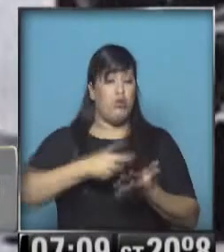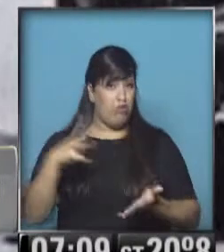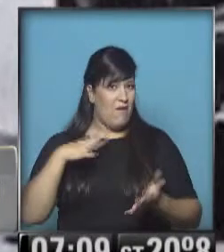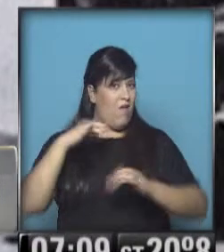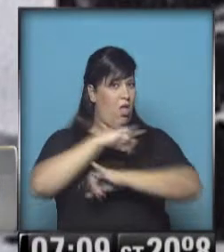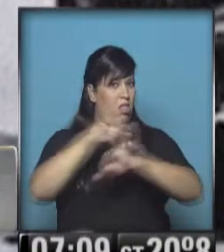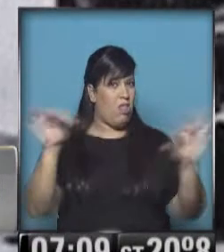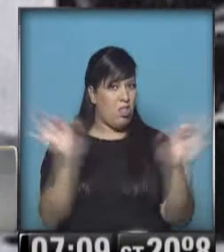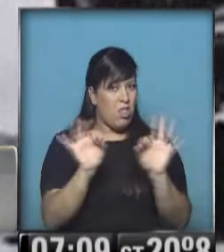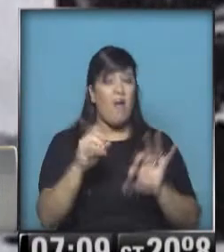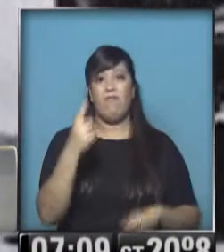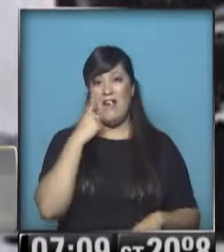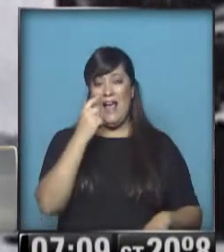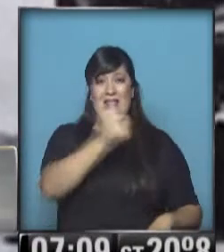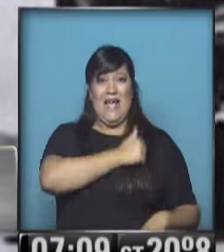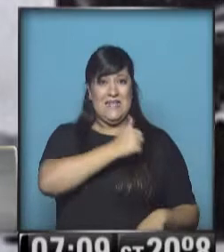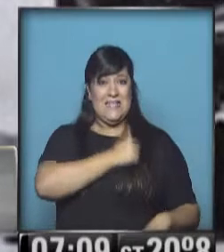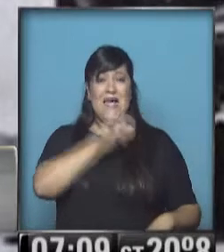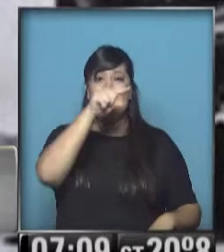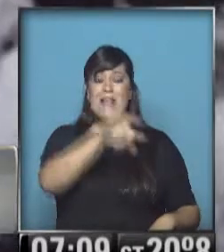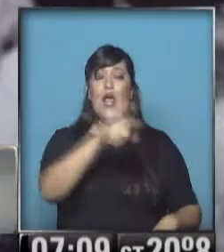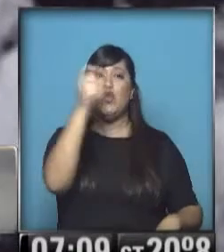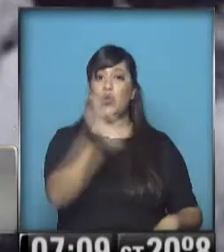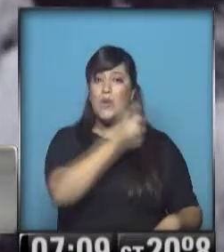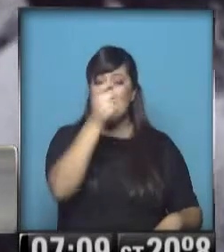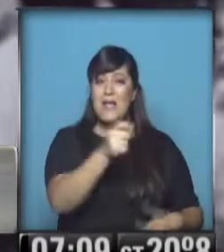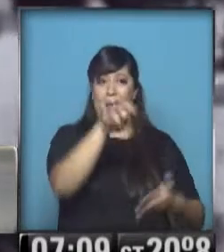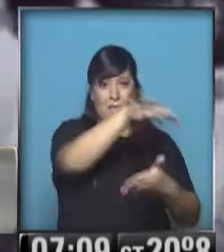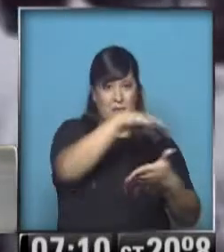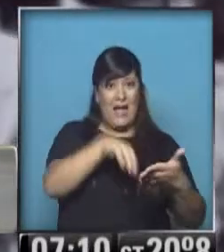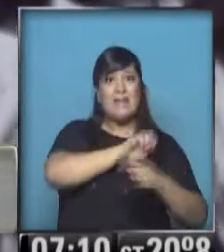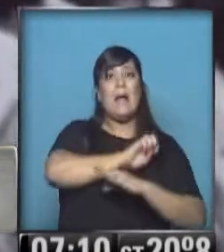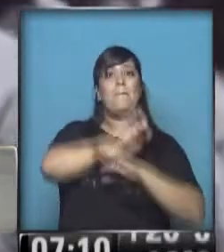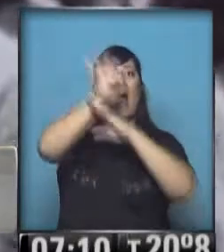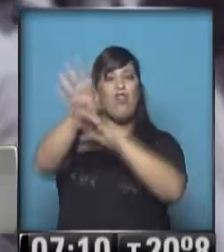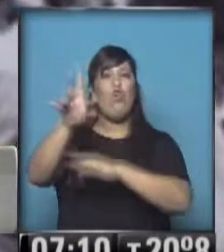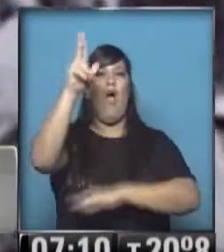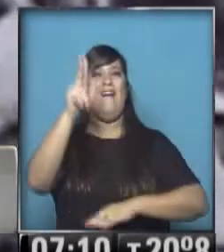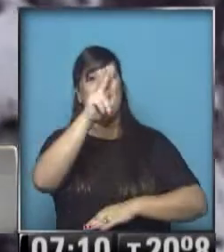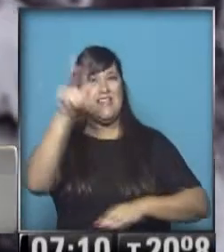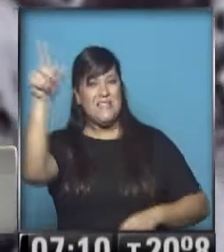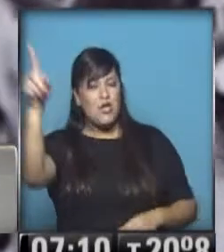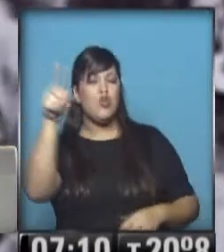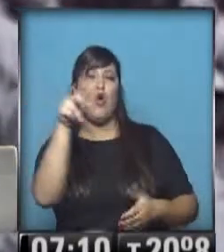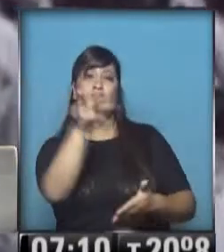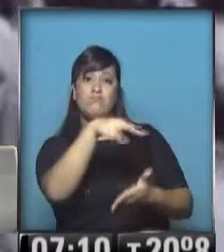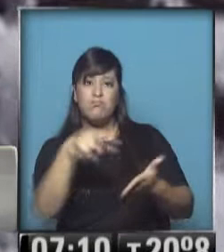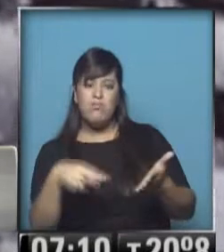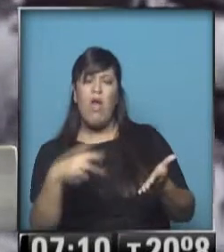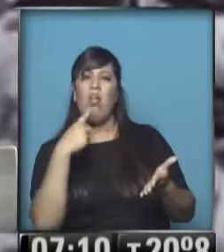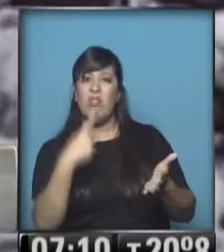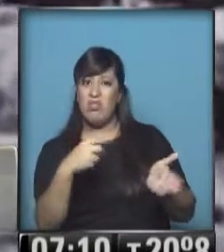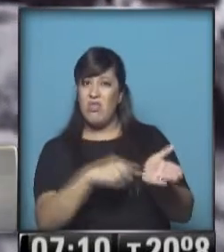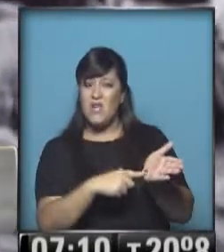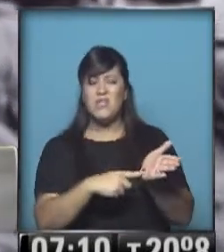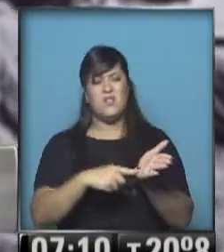vos que el canciller turco le envió esta carta al Papa Francisco, donde asegura y lo